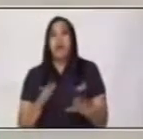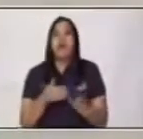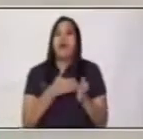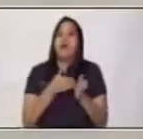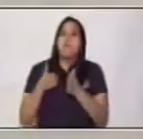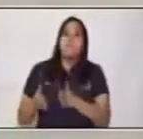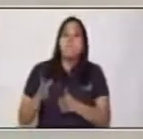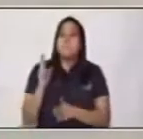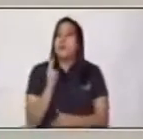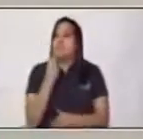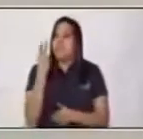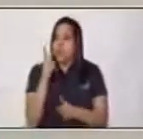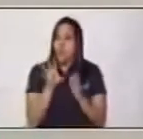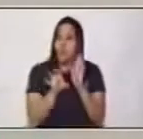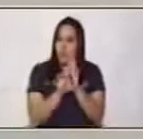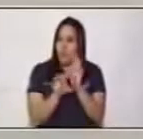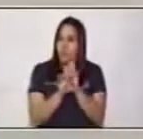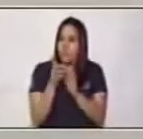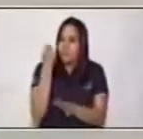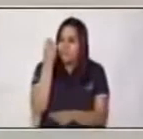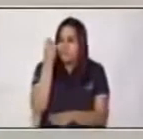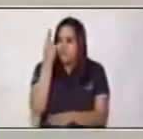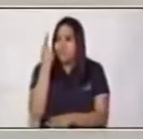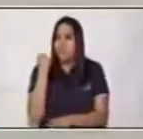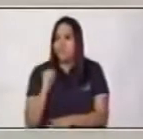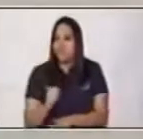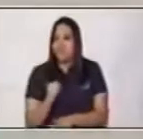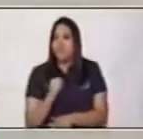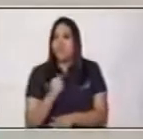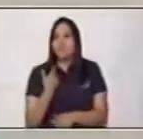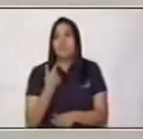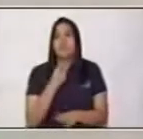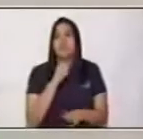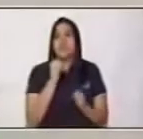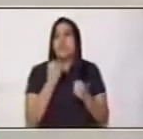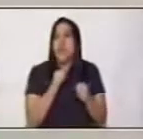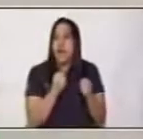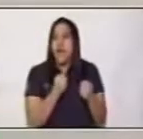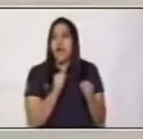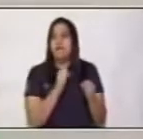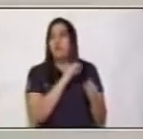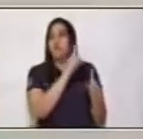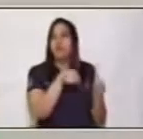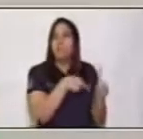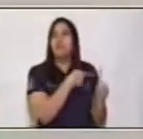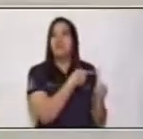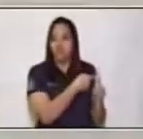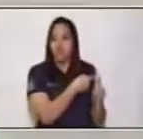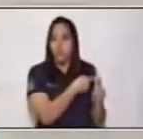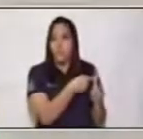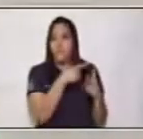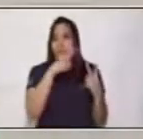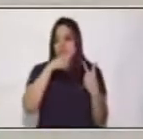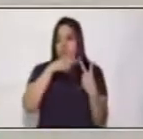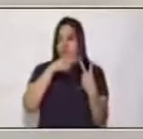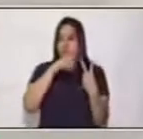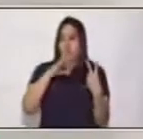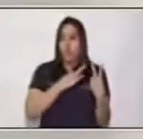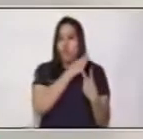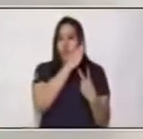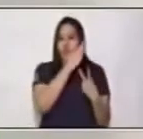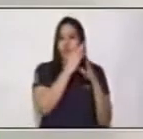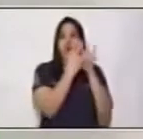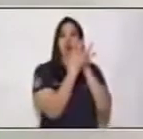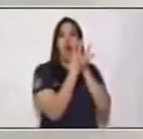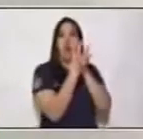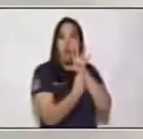al segundo ejemplo, donde vamos a desarrollar una suma de cubos perfectos. Anota y